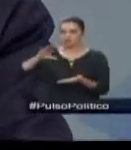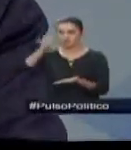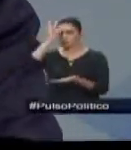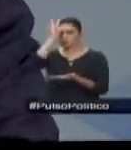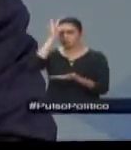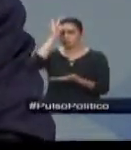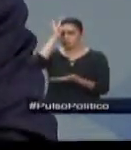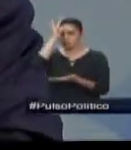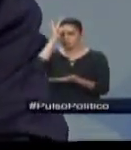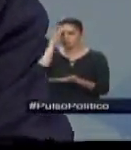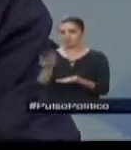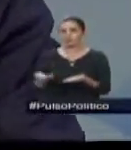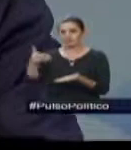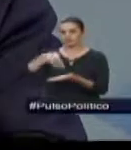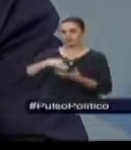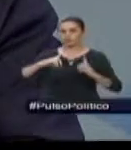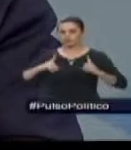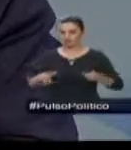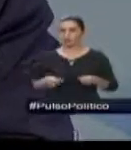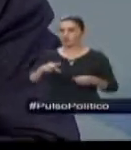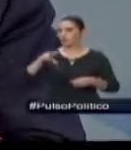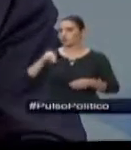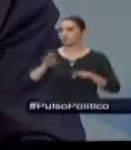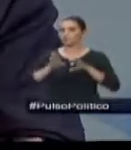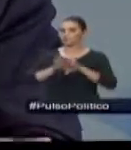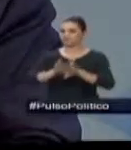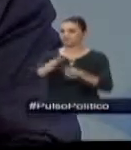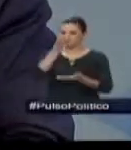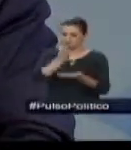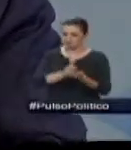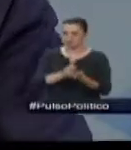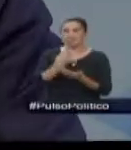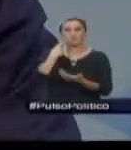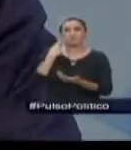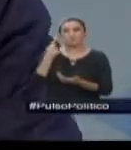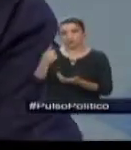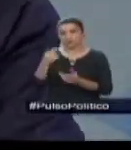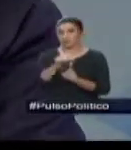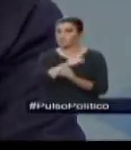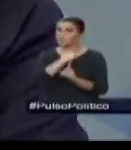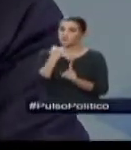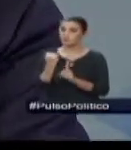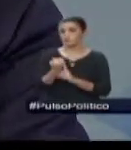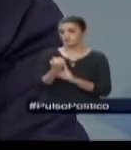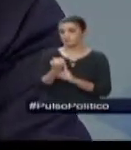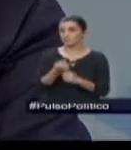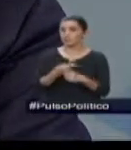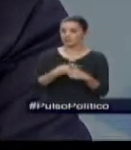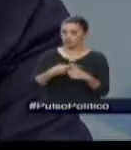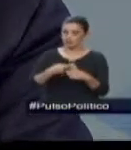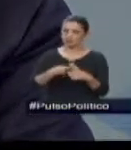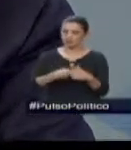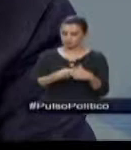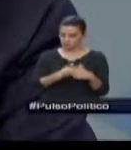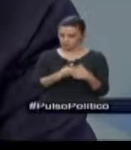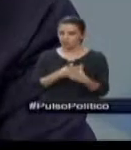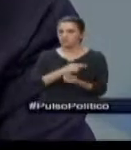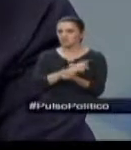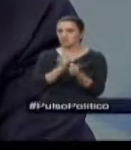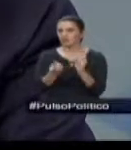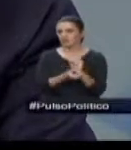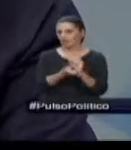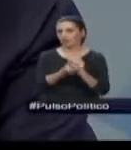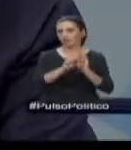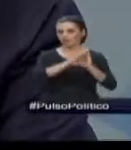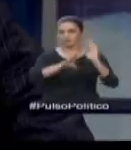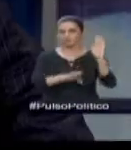hospitales de centros de salud no se detenga bajo pretexto de este tipo de circunstancias es que se da una enmienda para